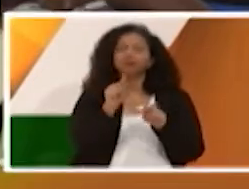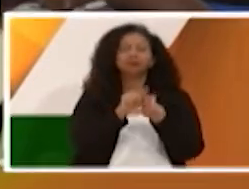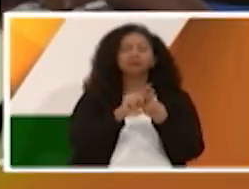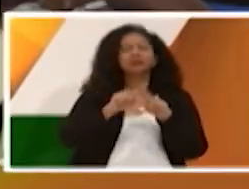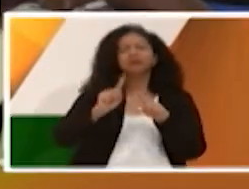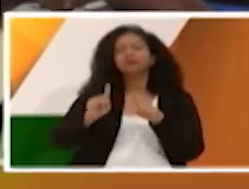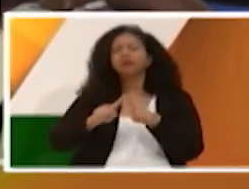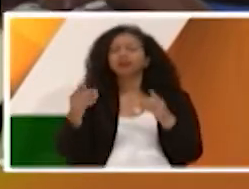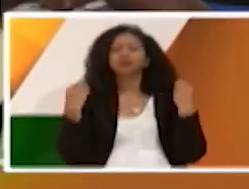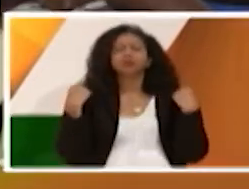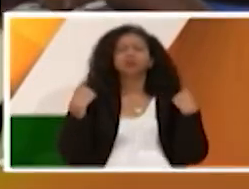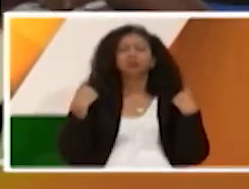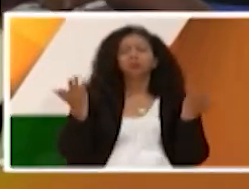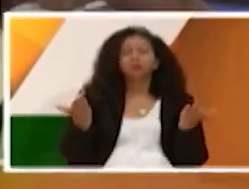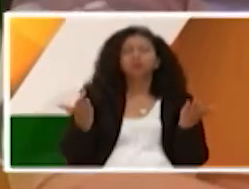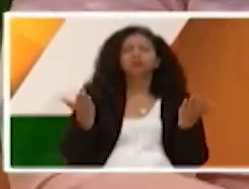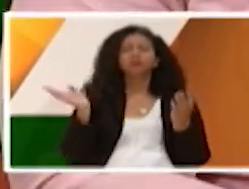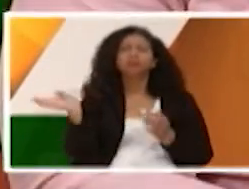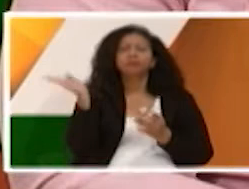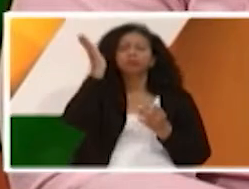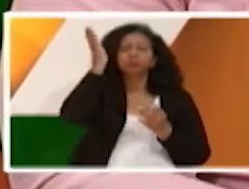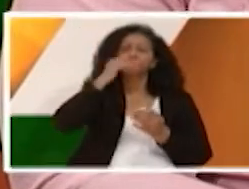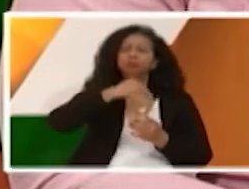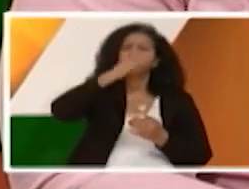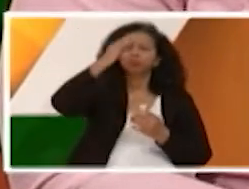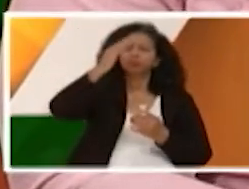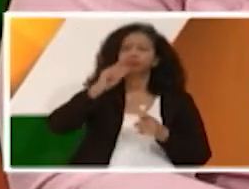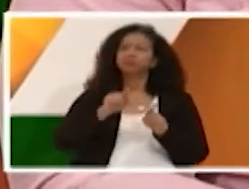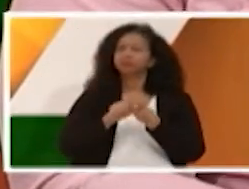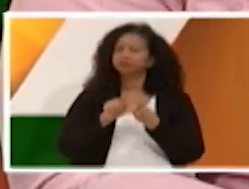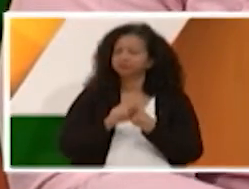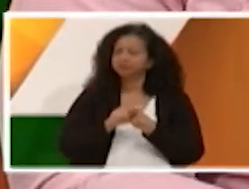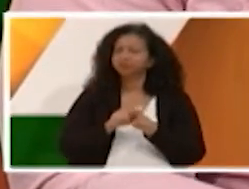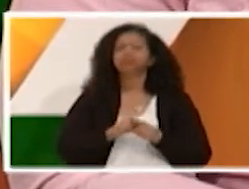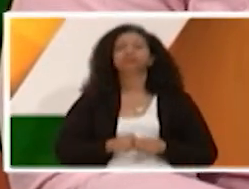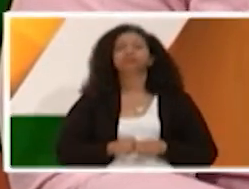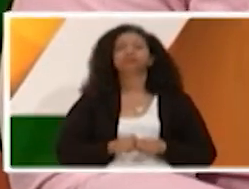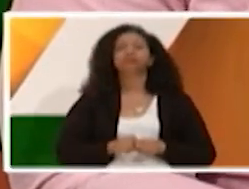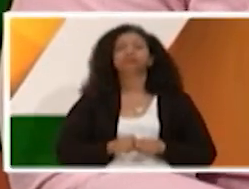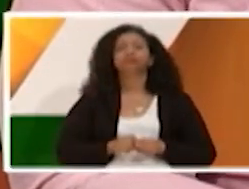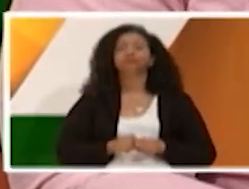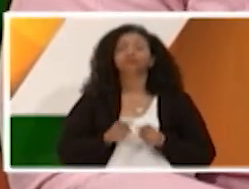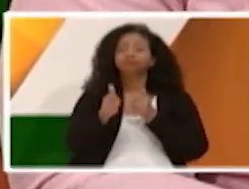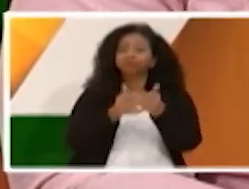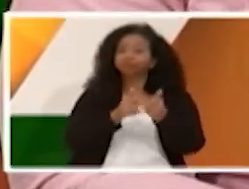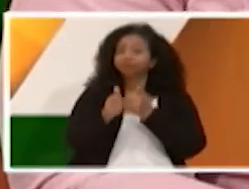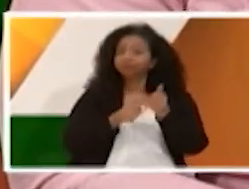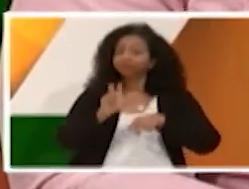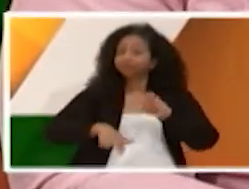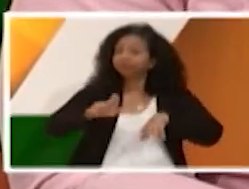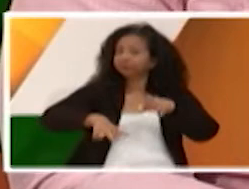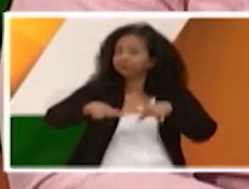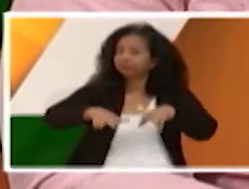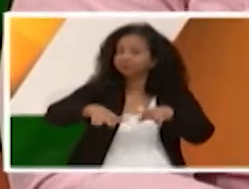el bádminton se ha desarrollado considerablemente, el atletismo.